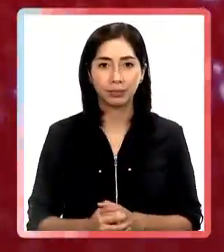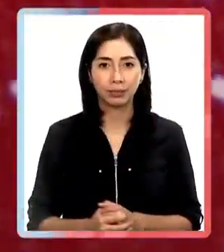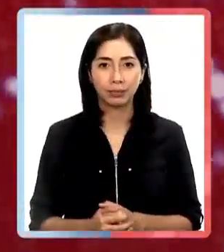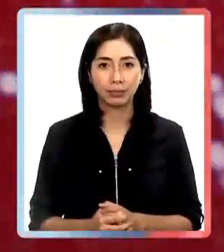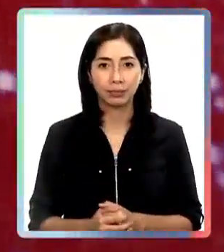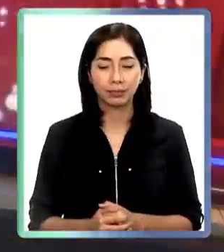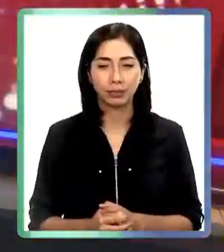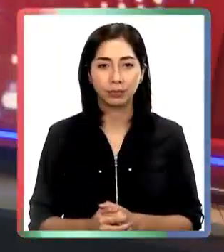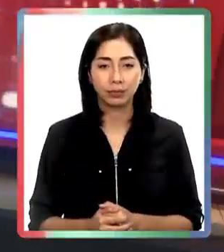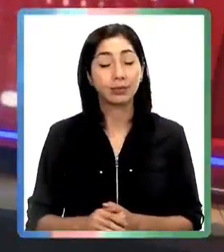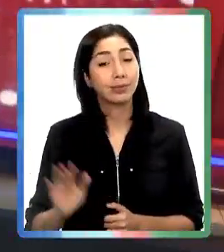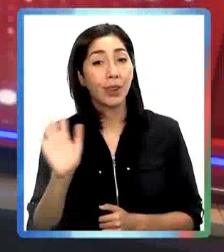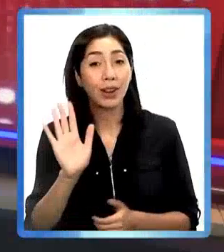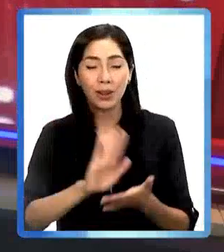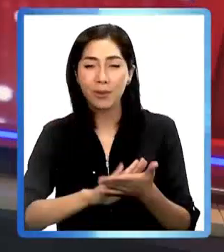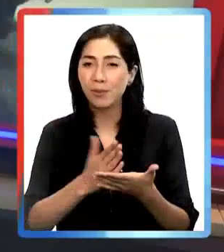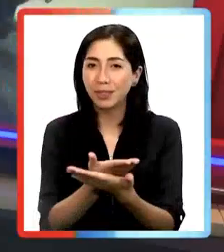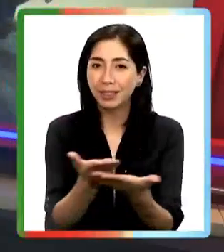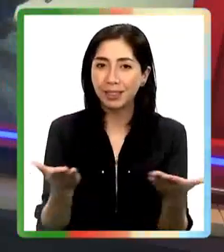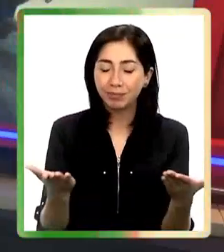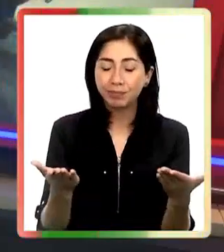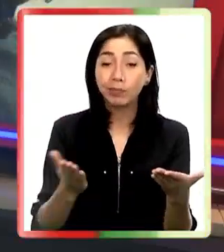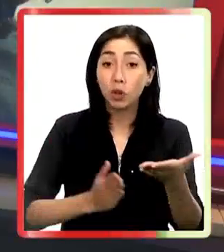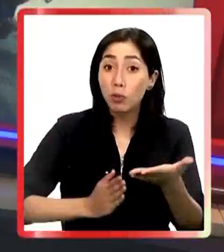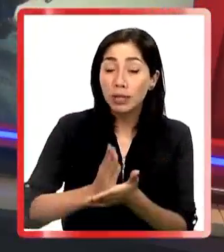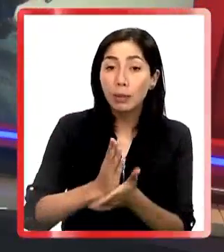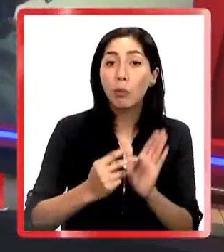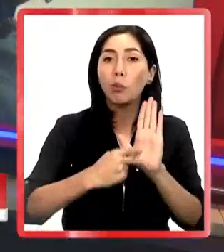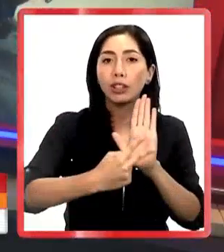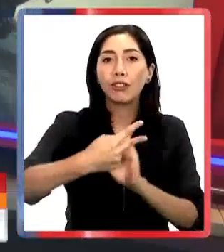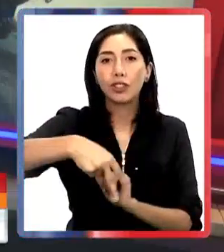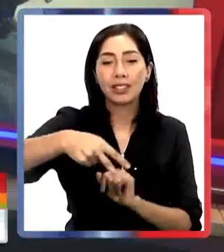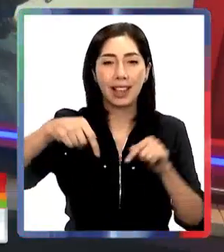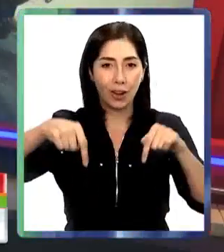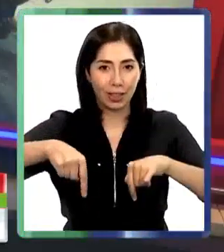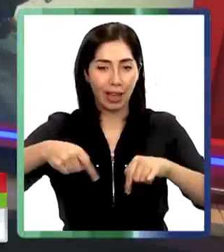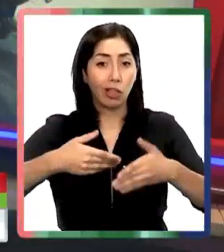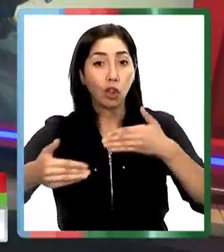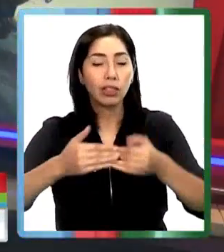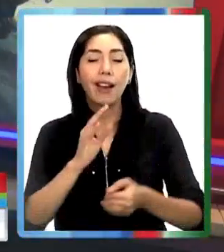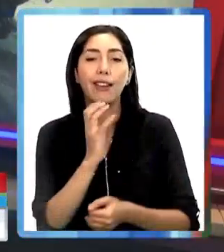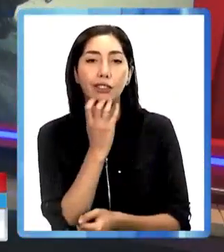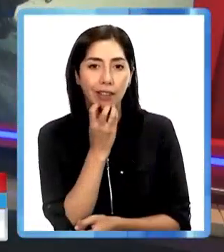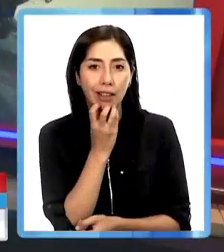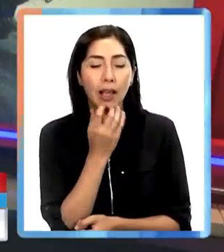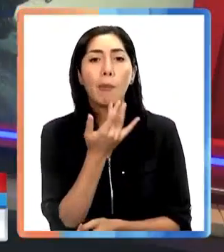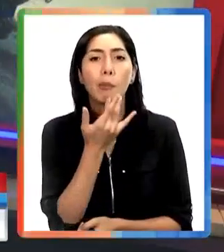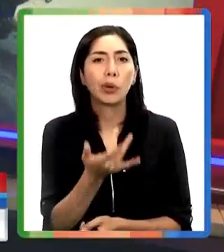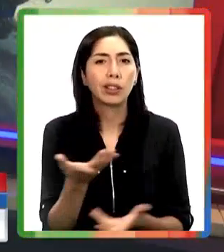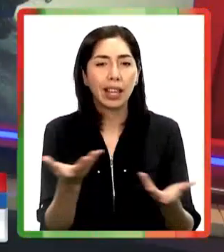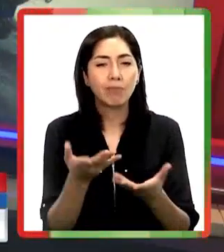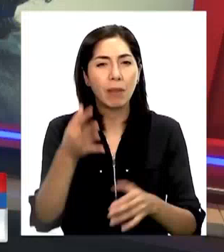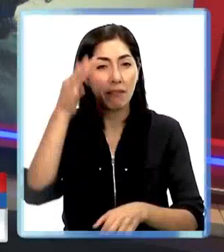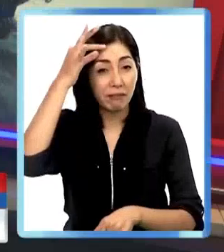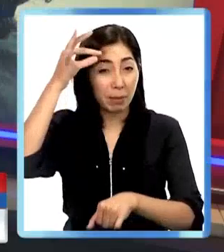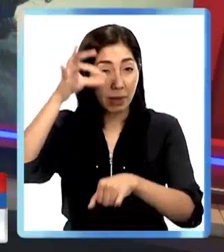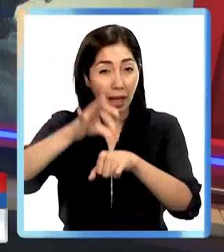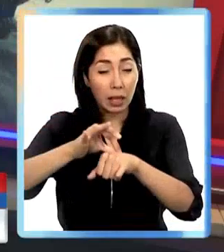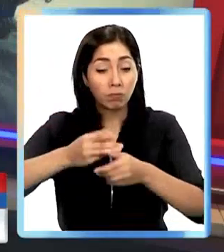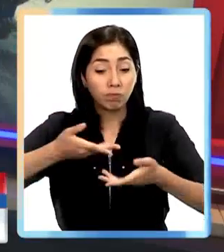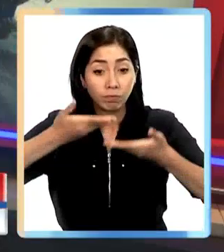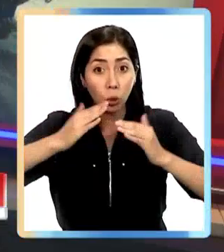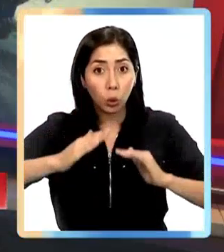Noticias. Hola, ¿cómo están? Comenzamos el Portavoz Noticias de hoy en Antofagasta, porque un aumento de las